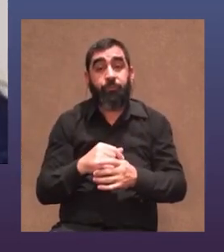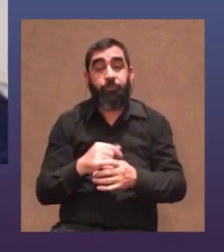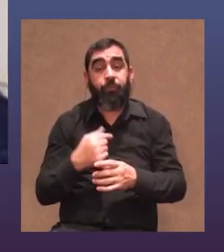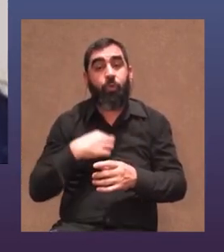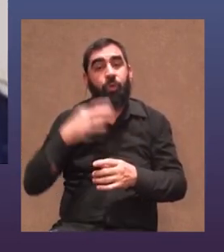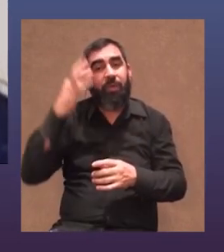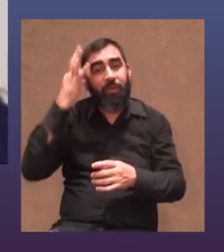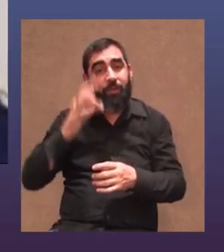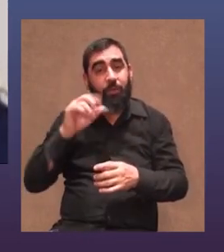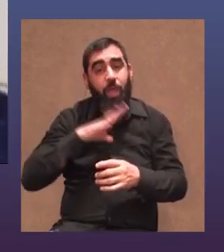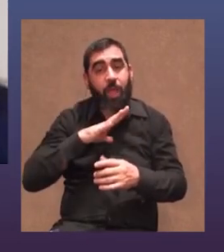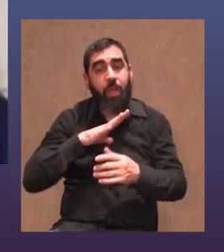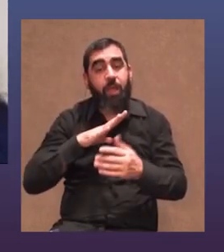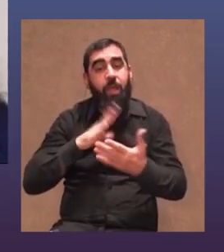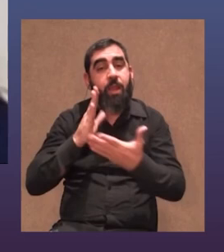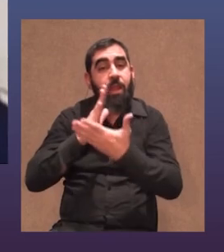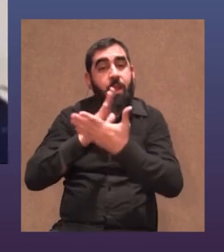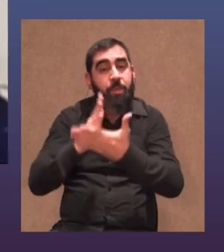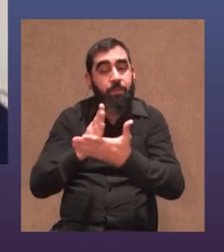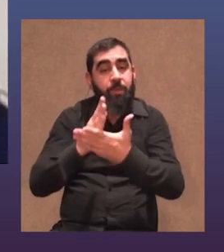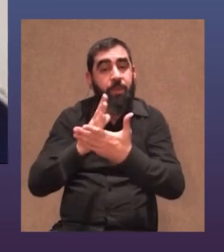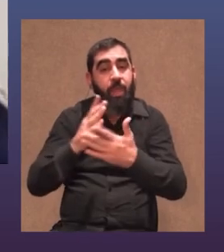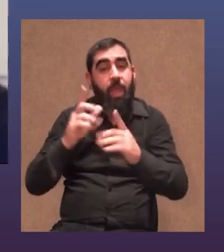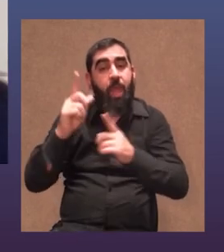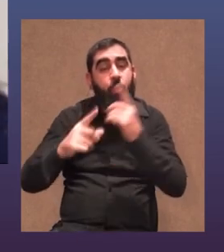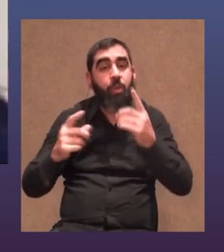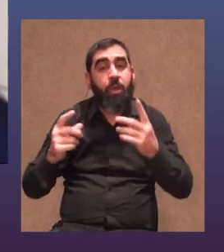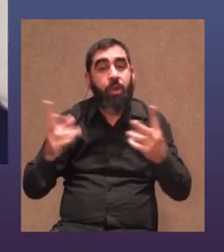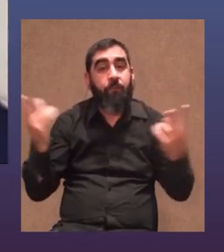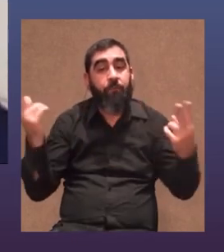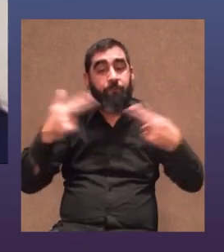Creo que, bueno, hay límites, hay barreras que se están